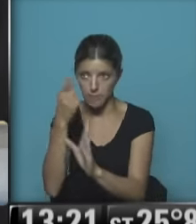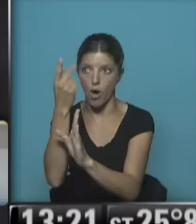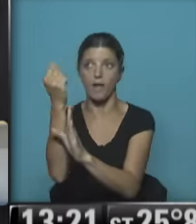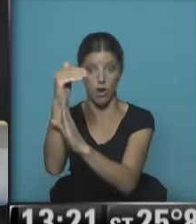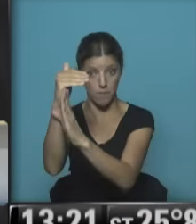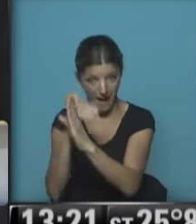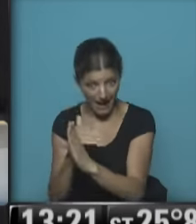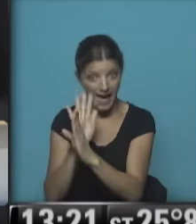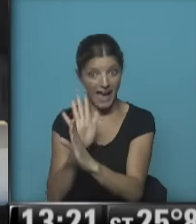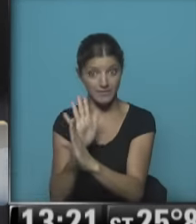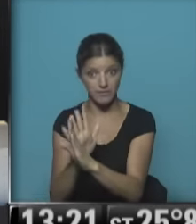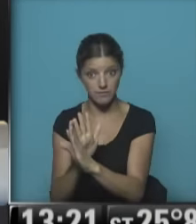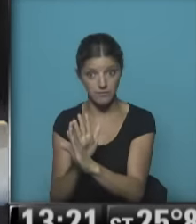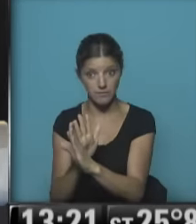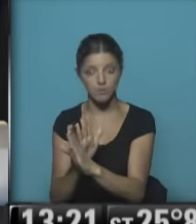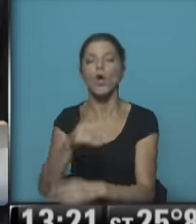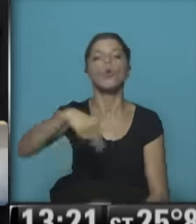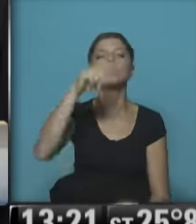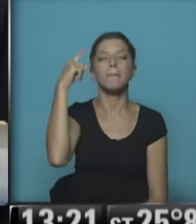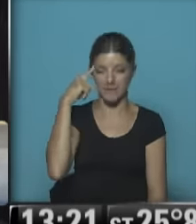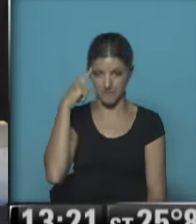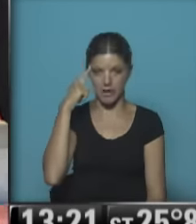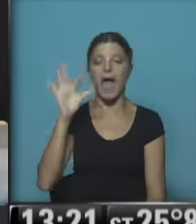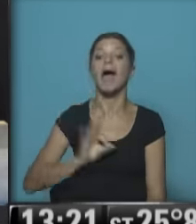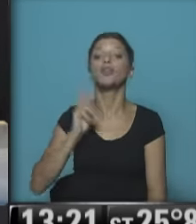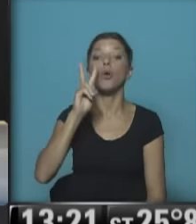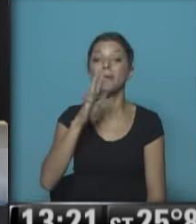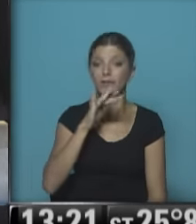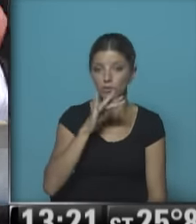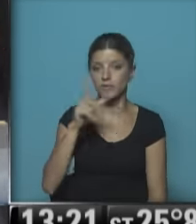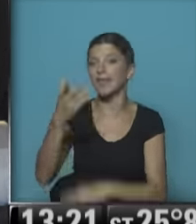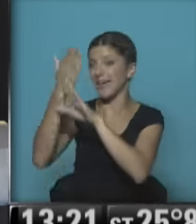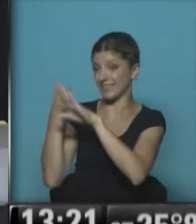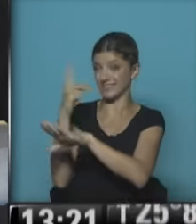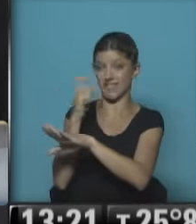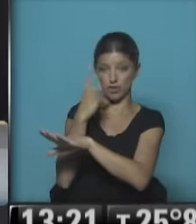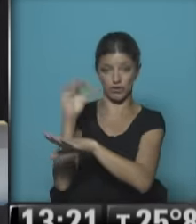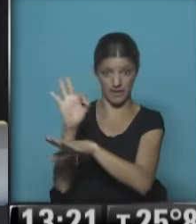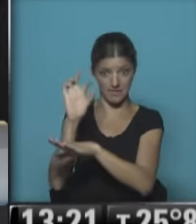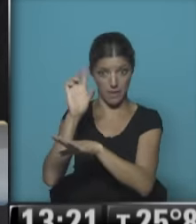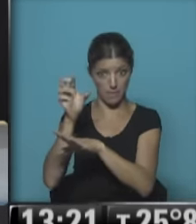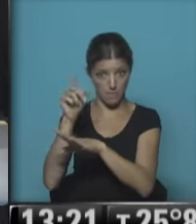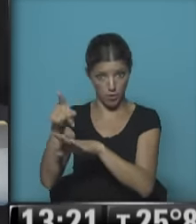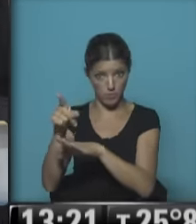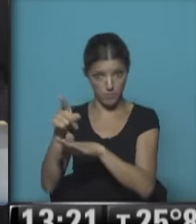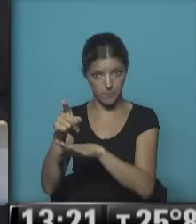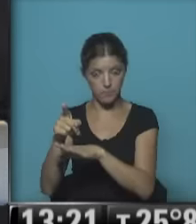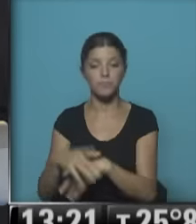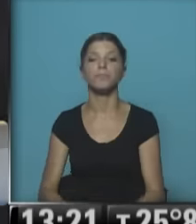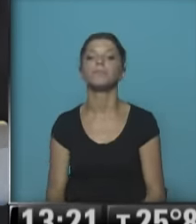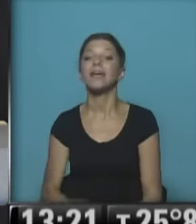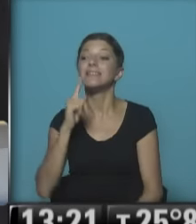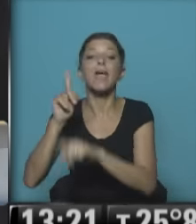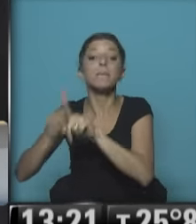importante del precio del petróleo, ustedes ubíquense, año 2014, cuando estaba en 130, llegó a tocar $140 un par de días. Si en